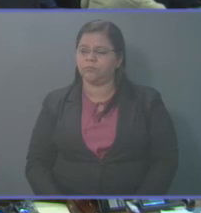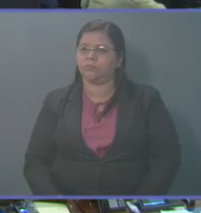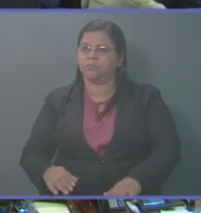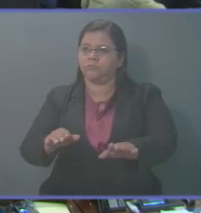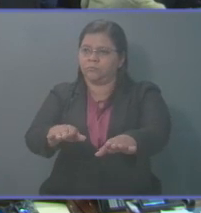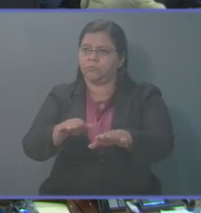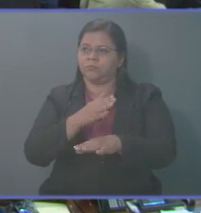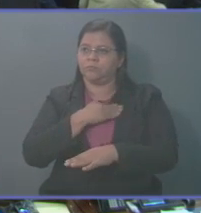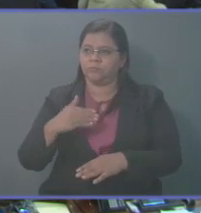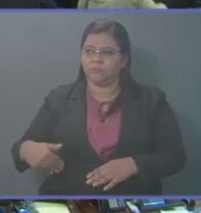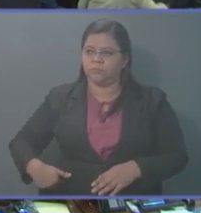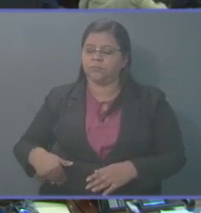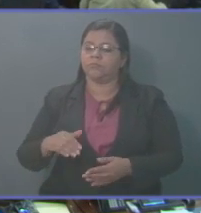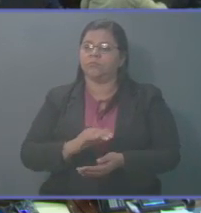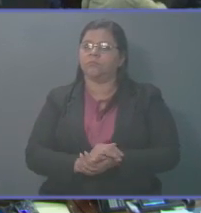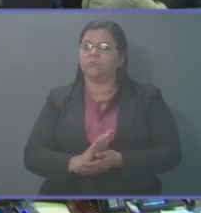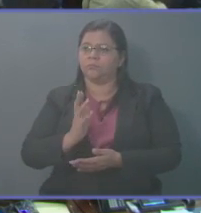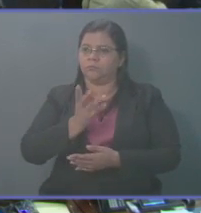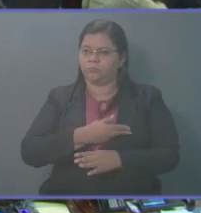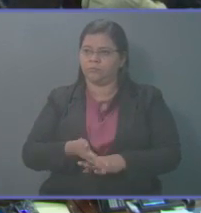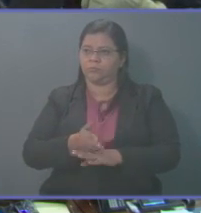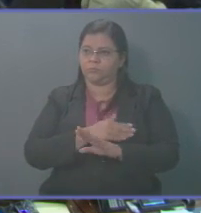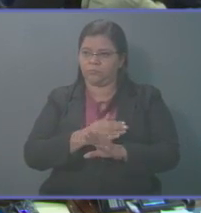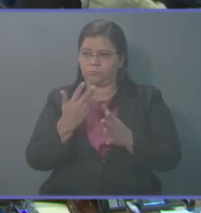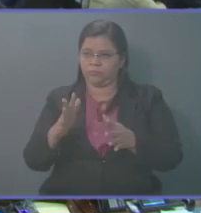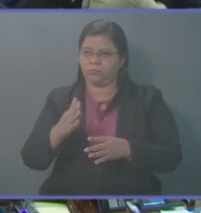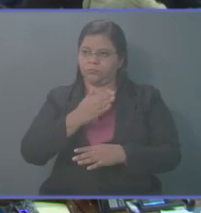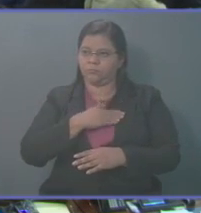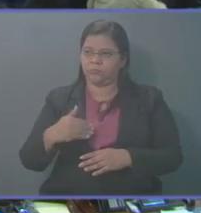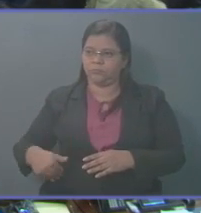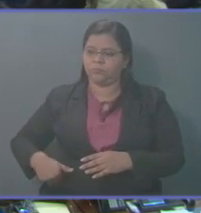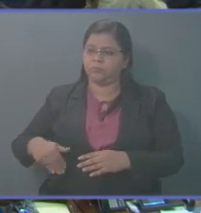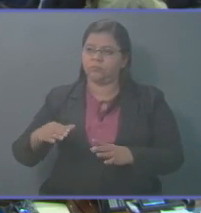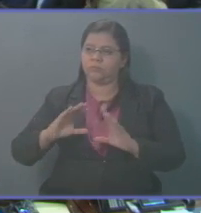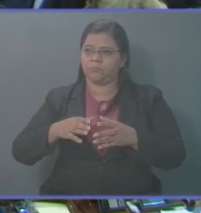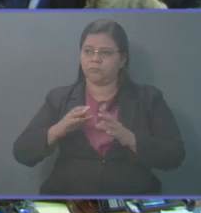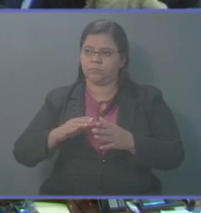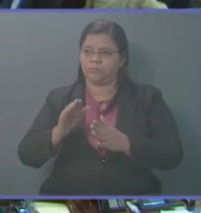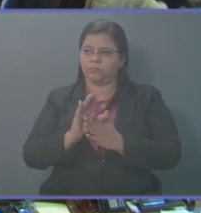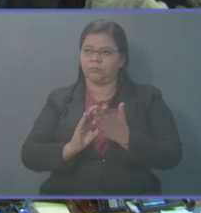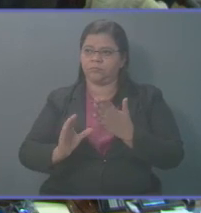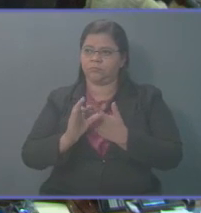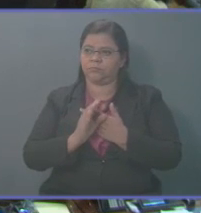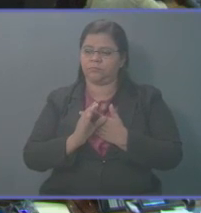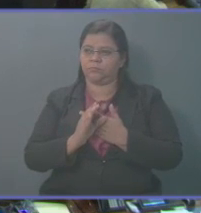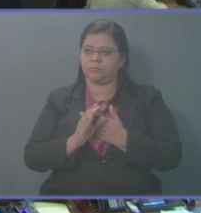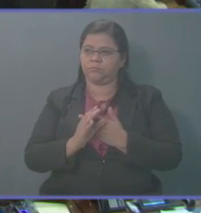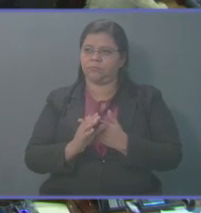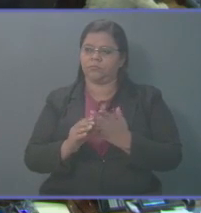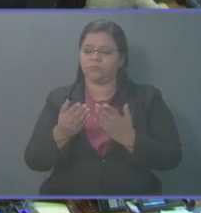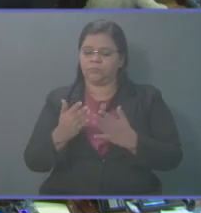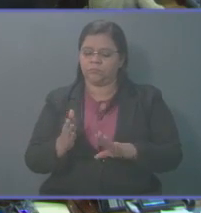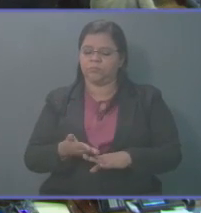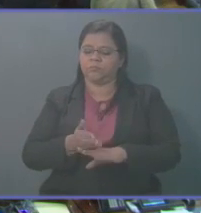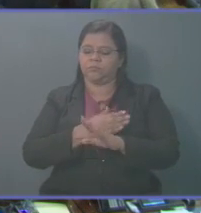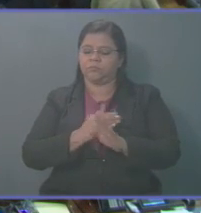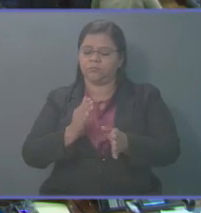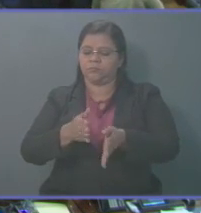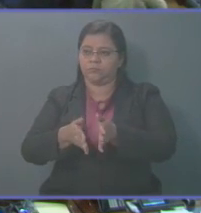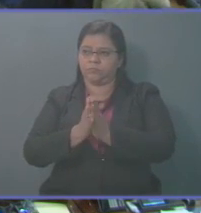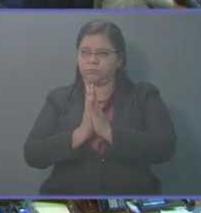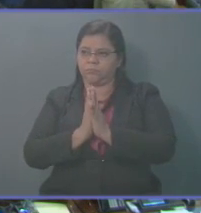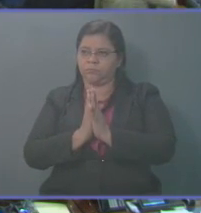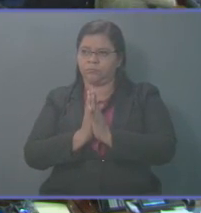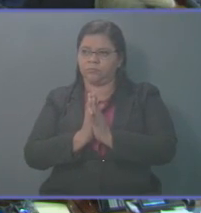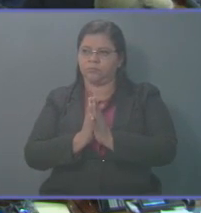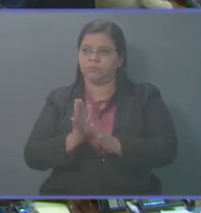Gracias, señor presidente. Hemos conversado con el presidente de la Comisión de Cultura y Educación, quien le había solicitado